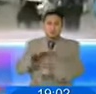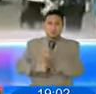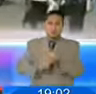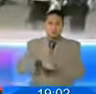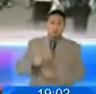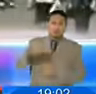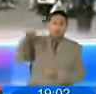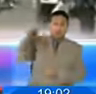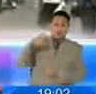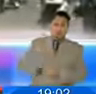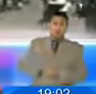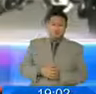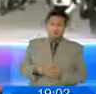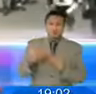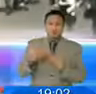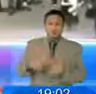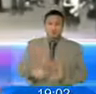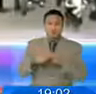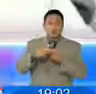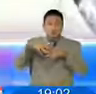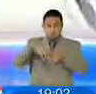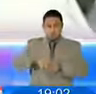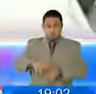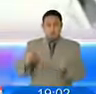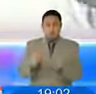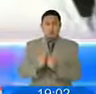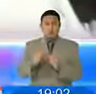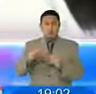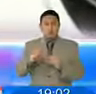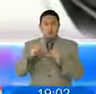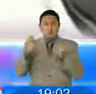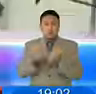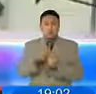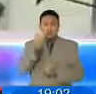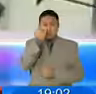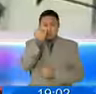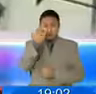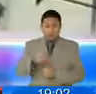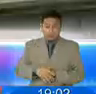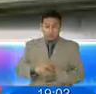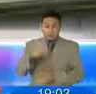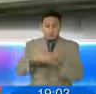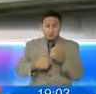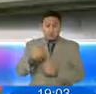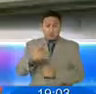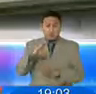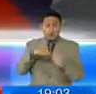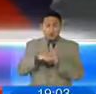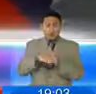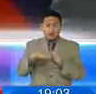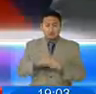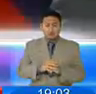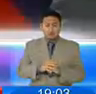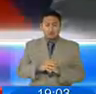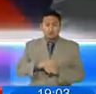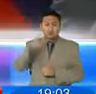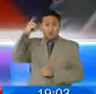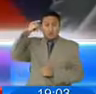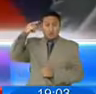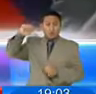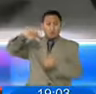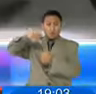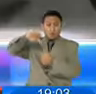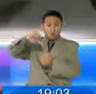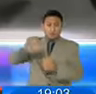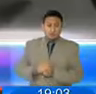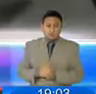pasado encabezó movilizaciones junto con indígenas para protestar por la crisis bancaria durante el gobierno de yamir mwad En el